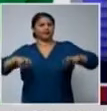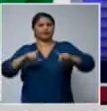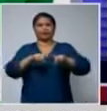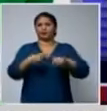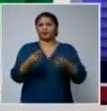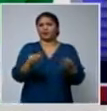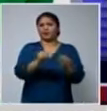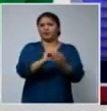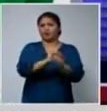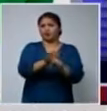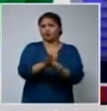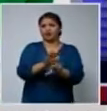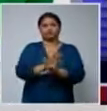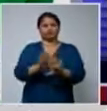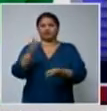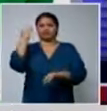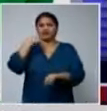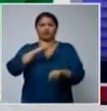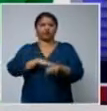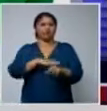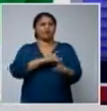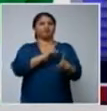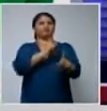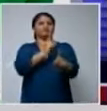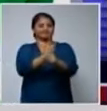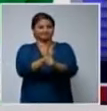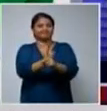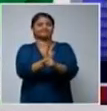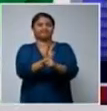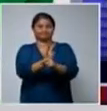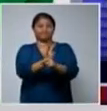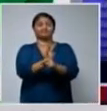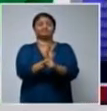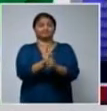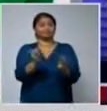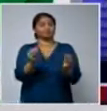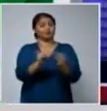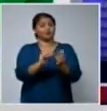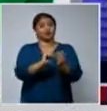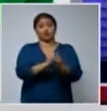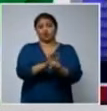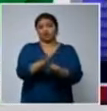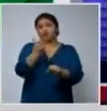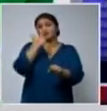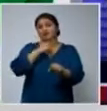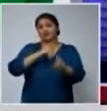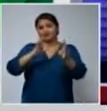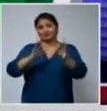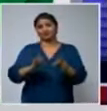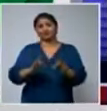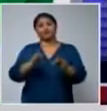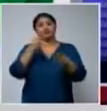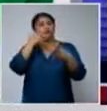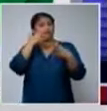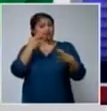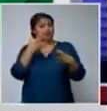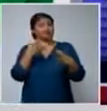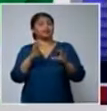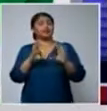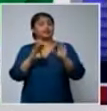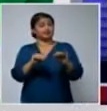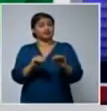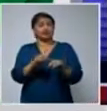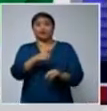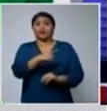pues realmente son contactos, un caso confirmado. De ahí la importancia de su